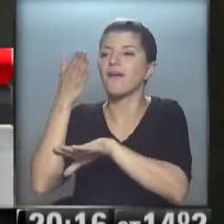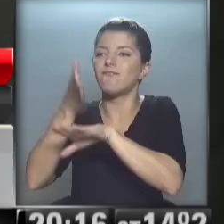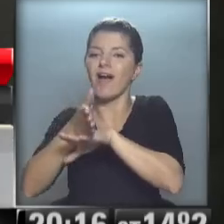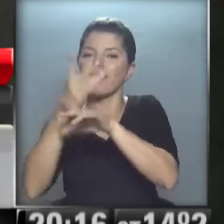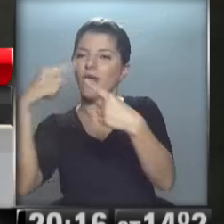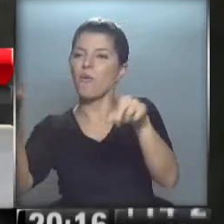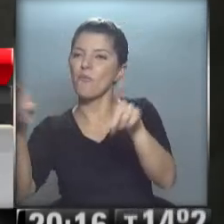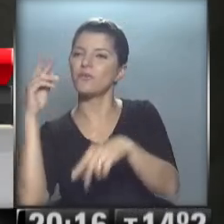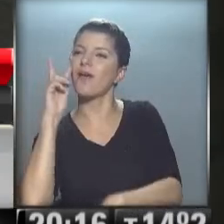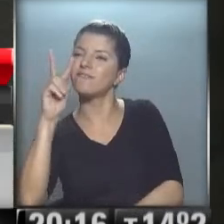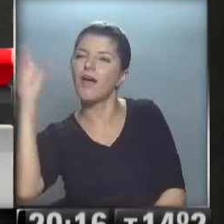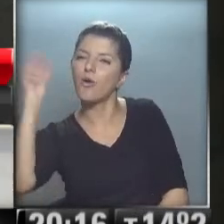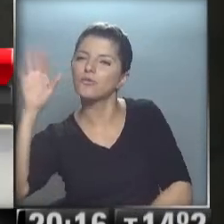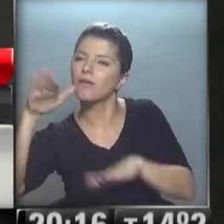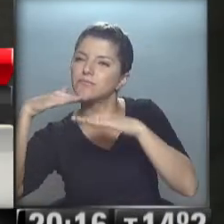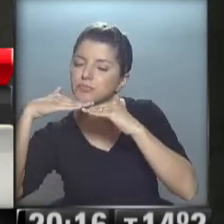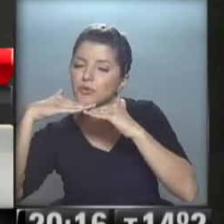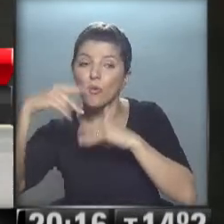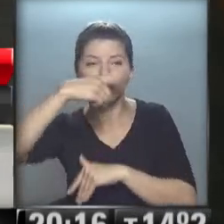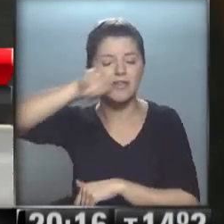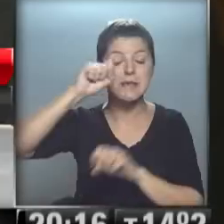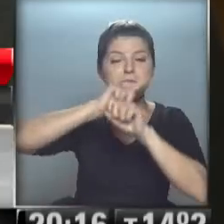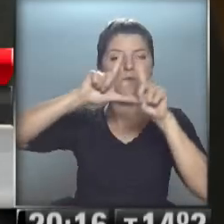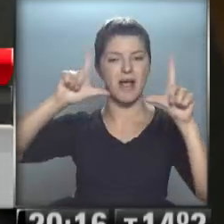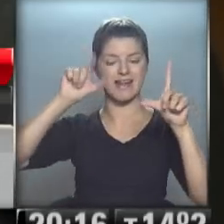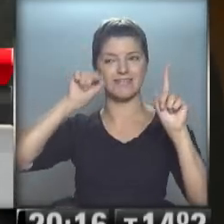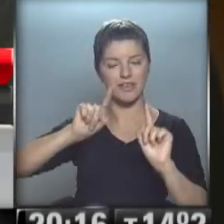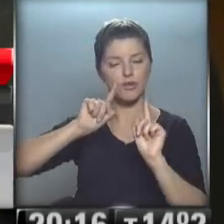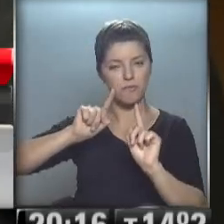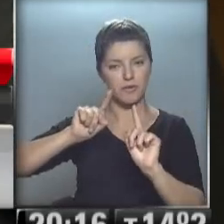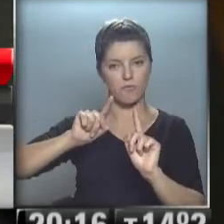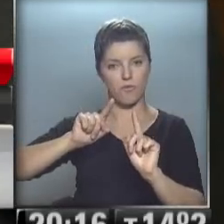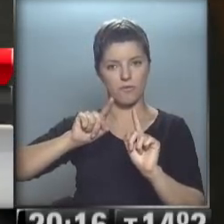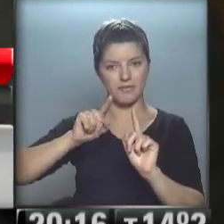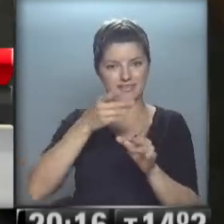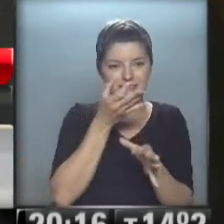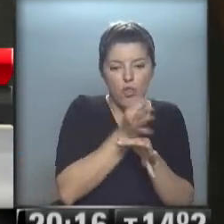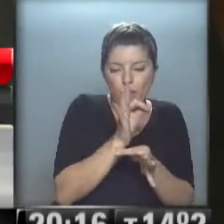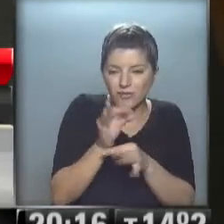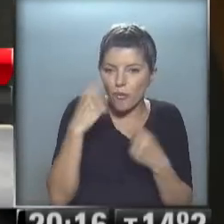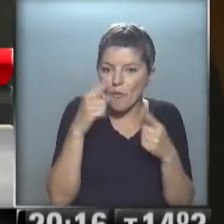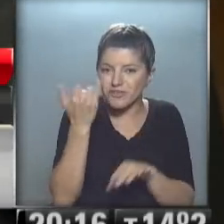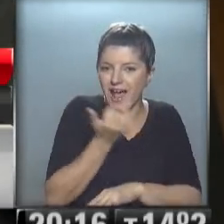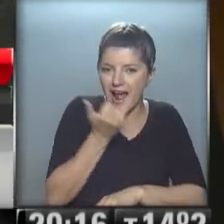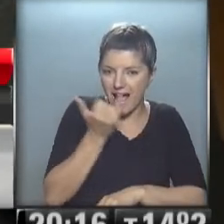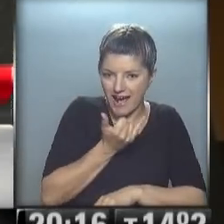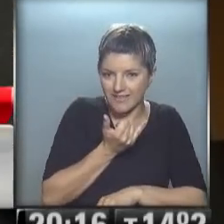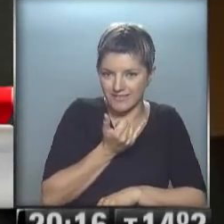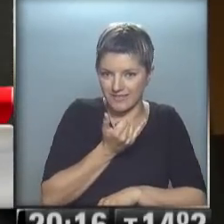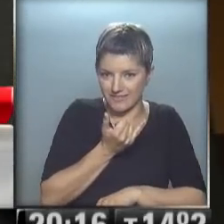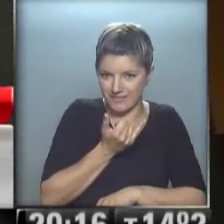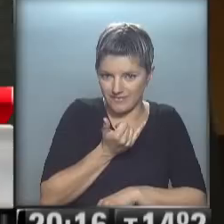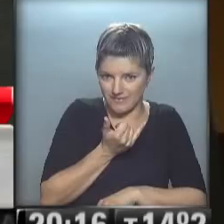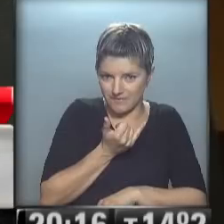a la ópera en todo el mundo, imagínense lo que sería esto si hubiese educación musical, si hubiese preparación